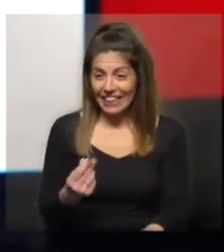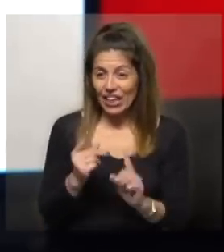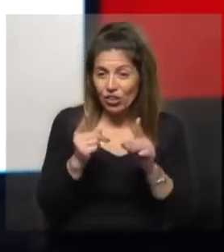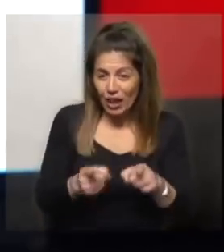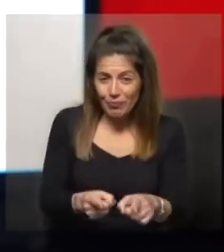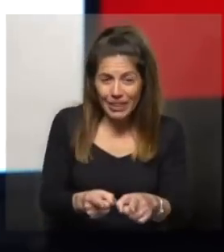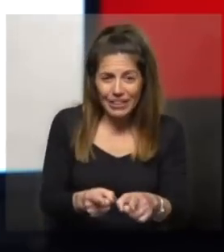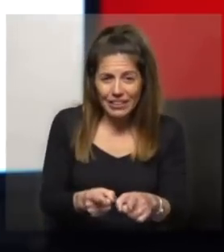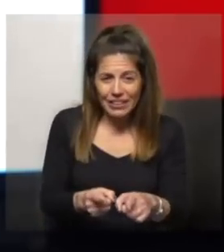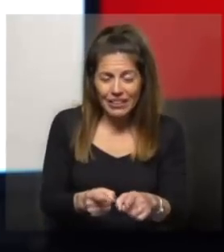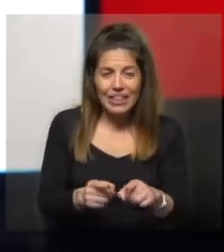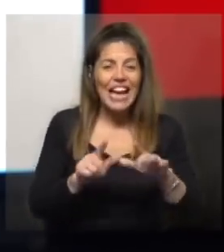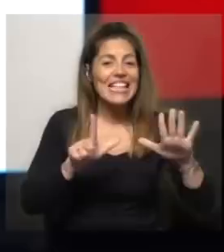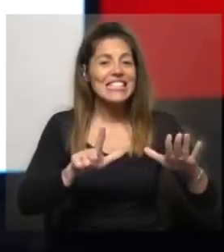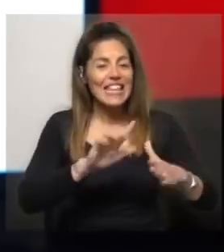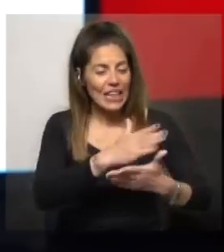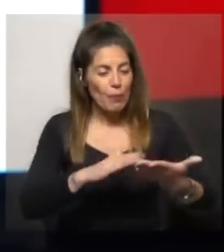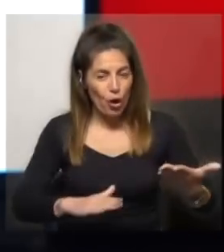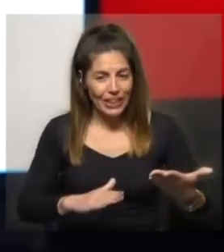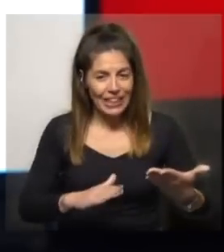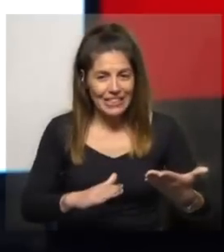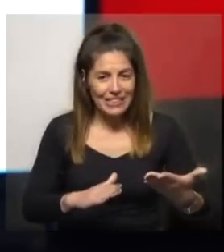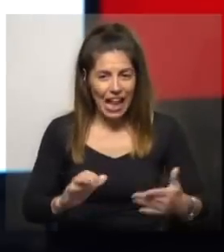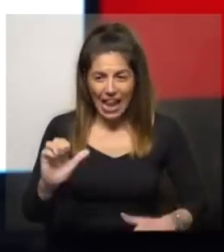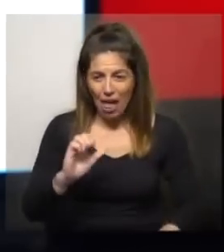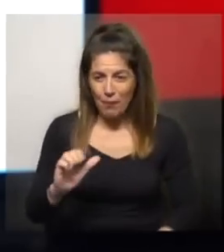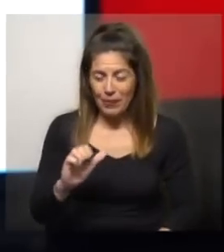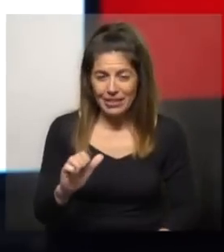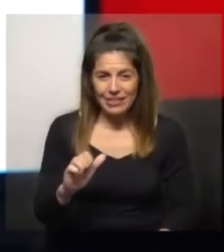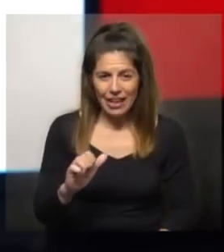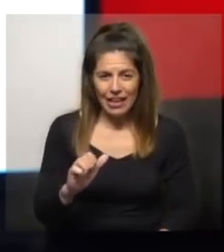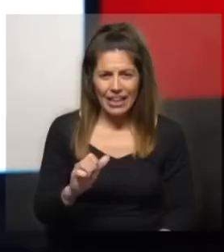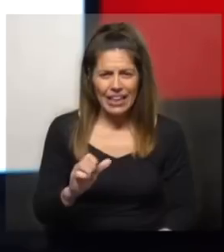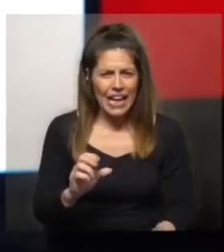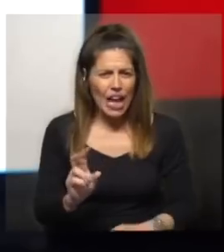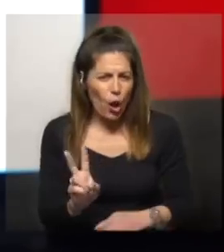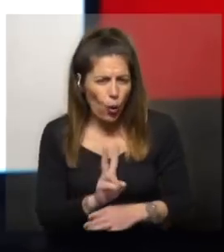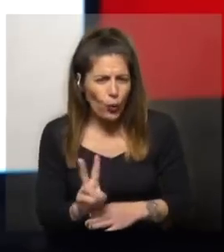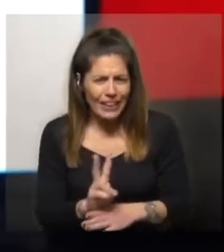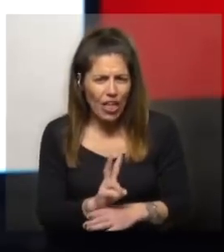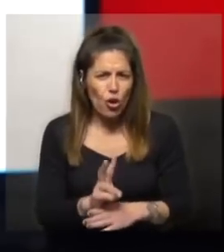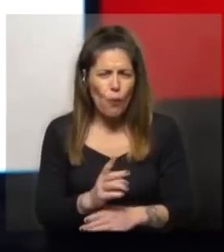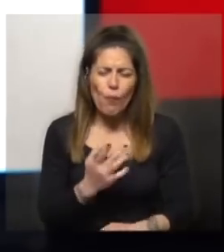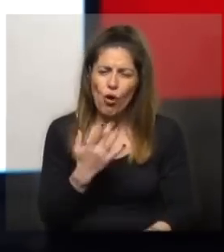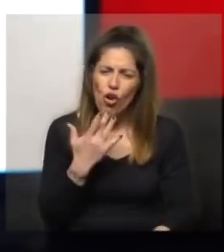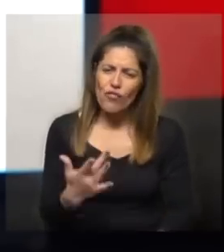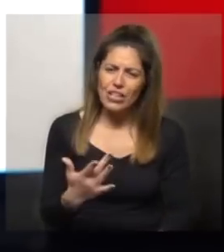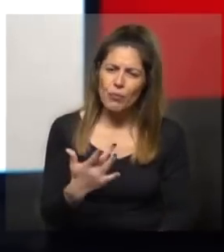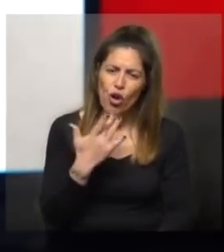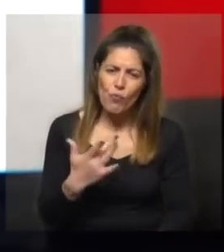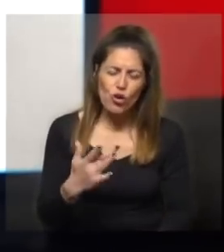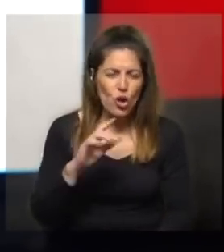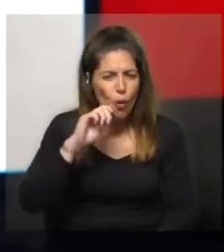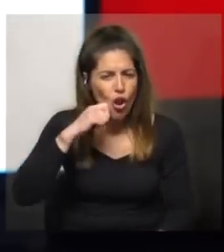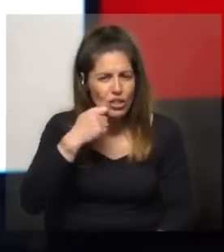su en siete poetas este material y el cuidado por lo bello que para mí el cuidado por lo bello